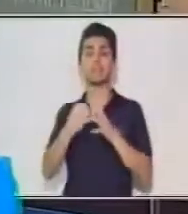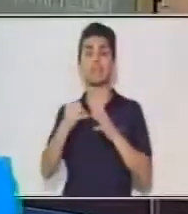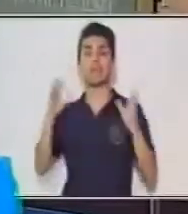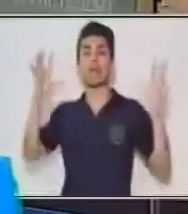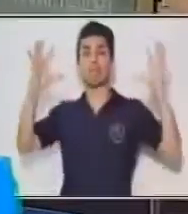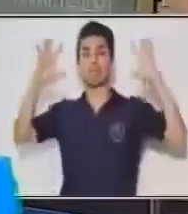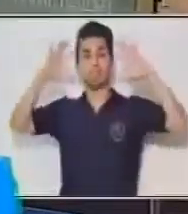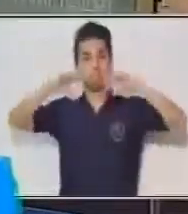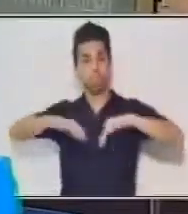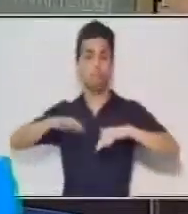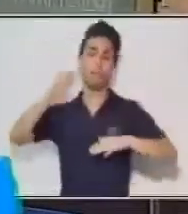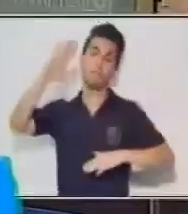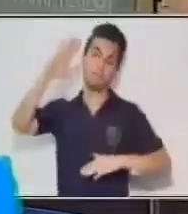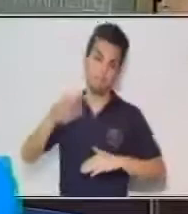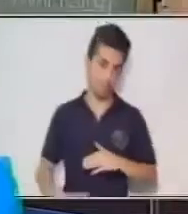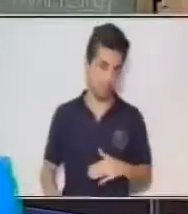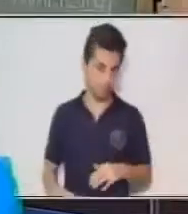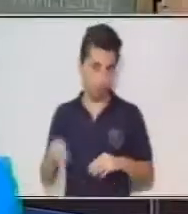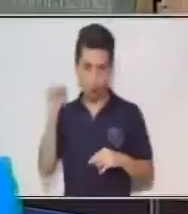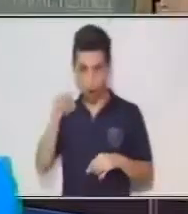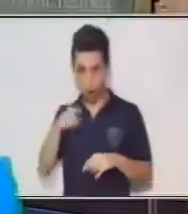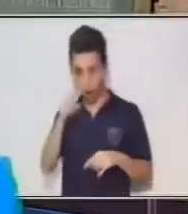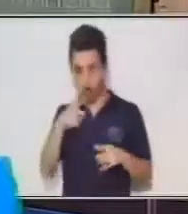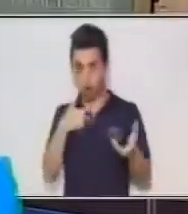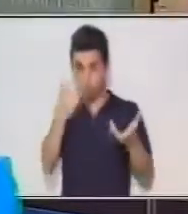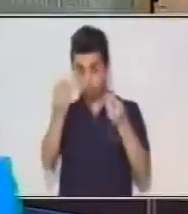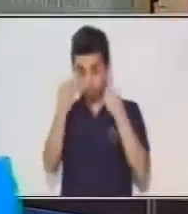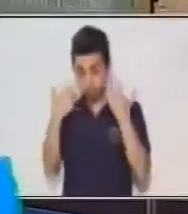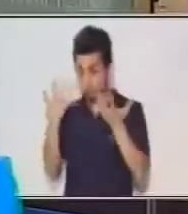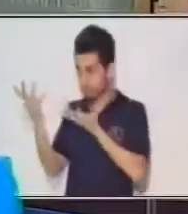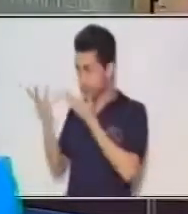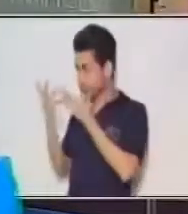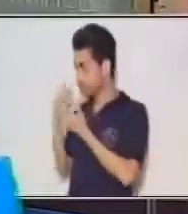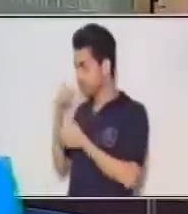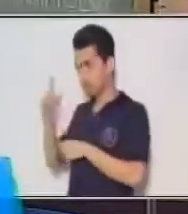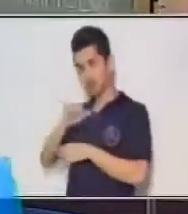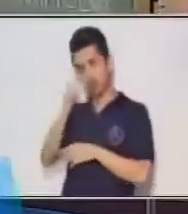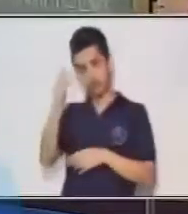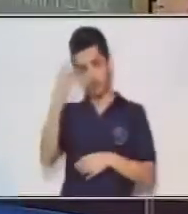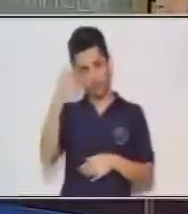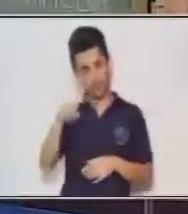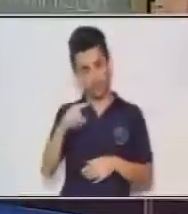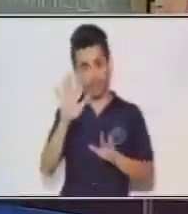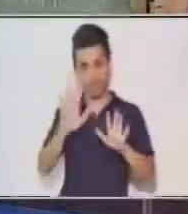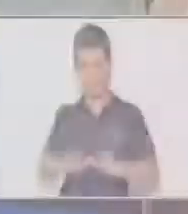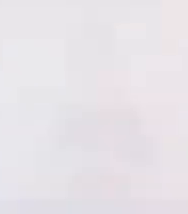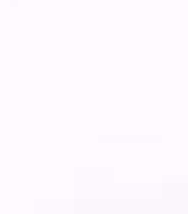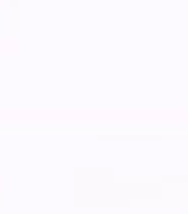Entonces, comparte lo que hoy aprendimos y nos vemos a la próxima. Quédate en casa.